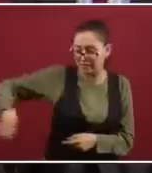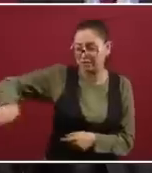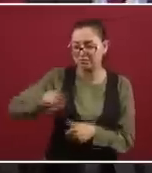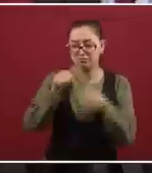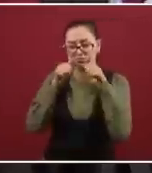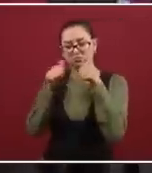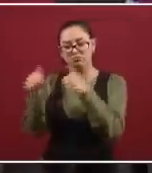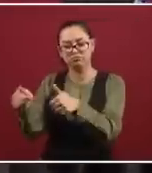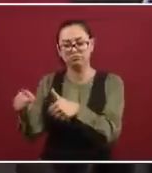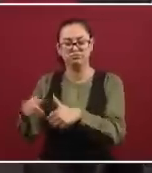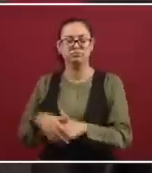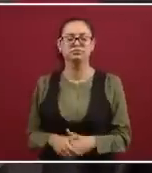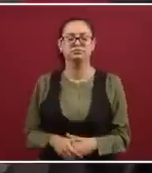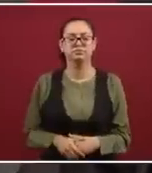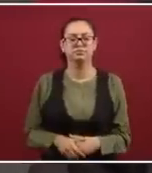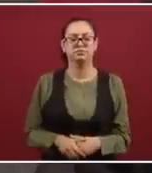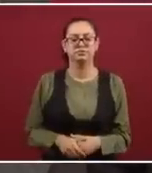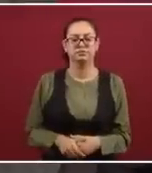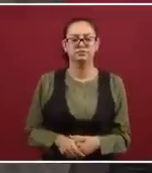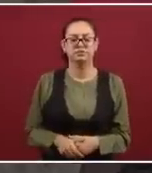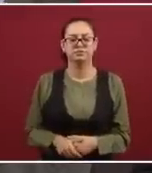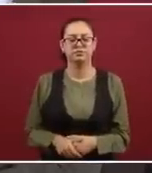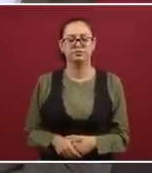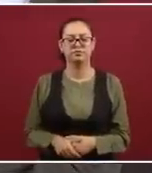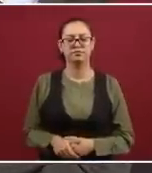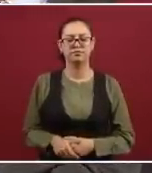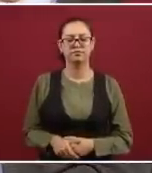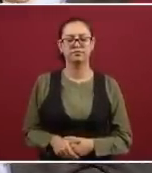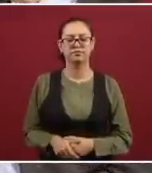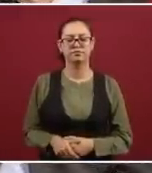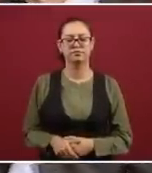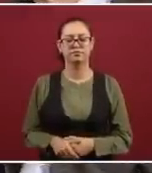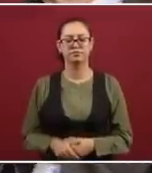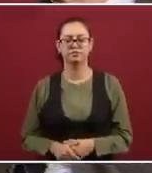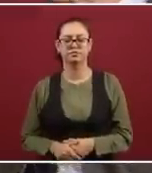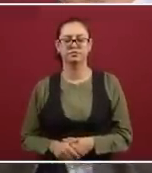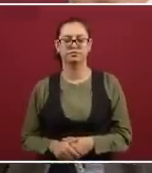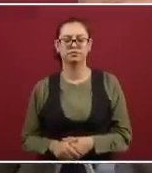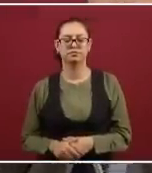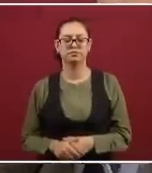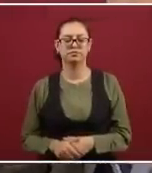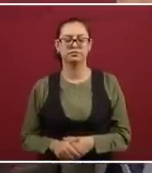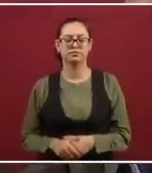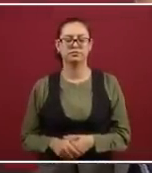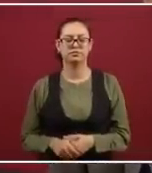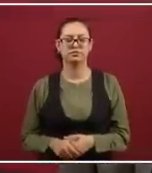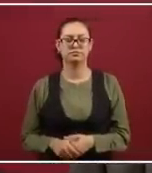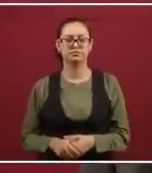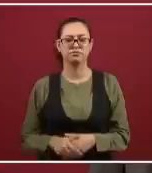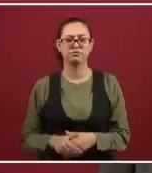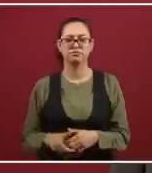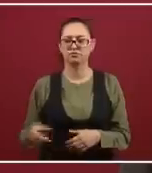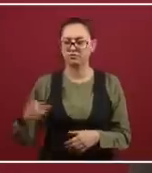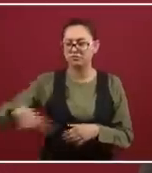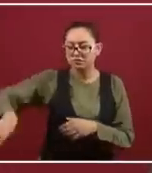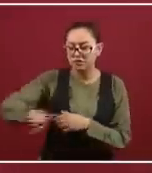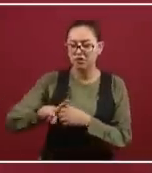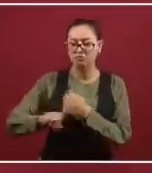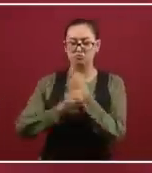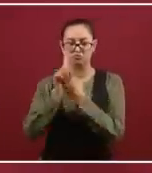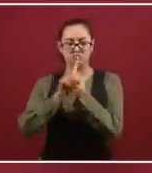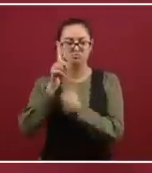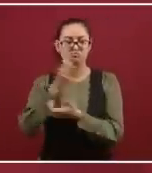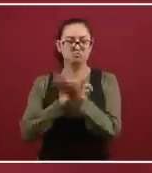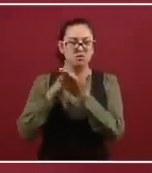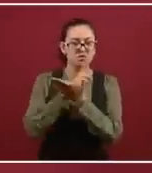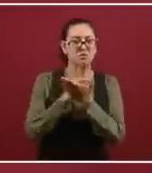existía un sistema de atención al problema de las